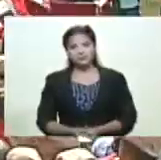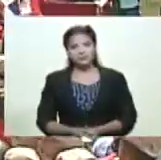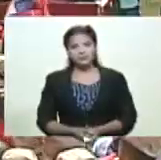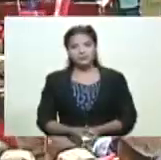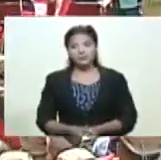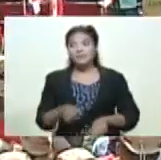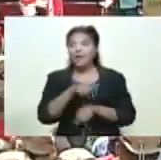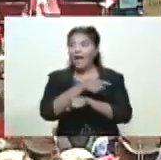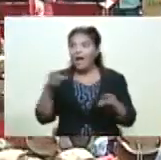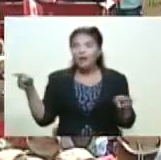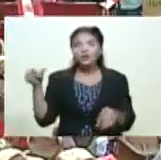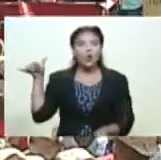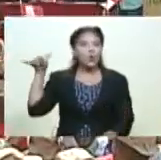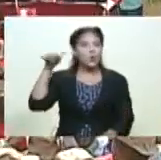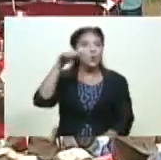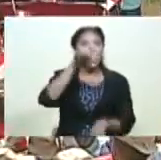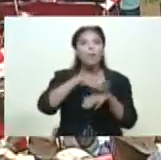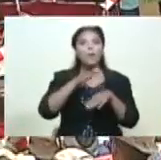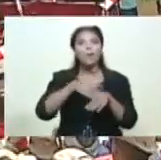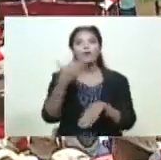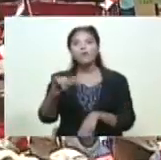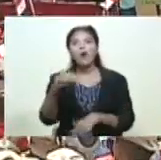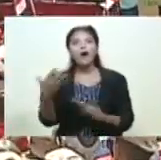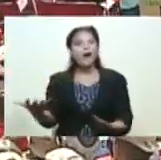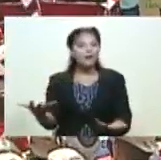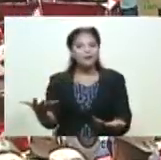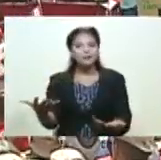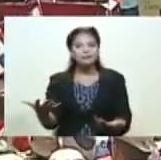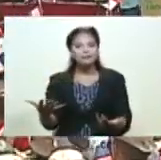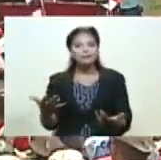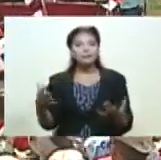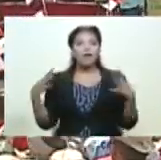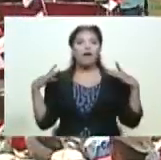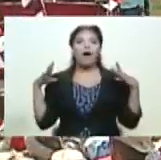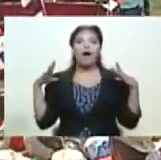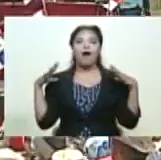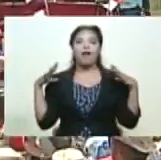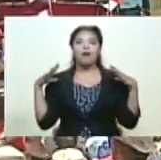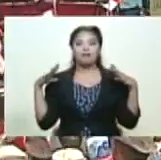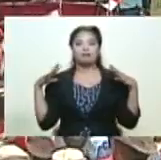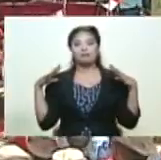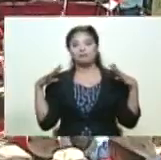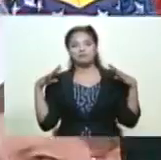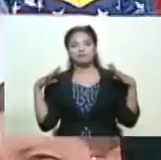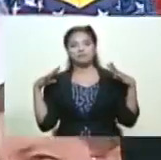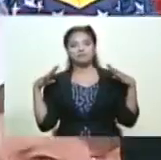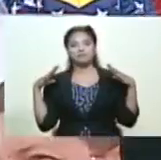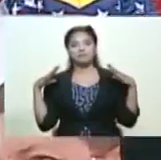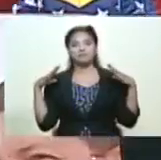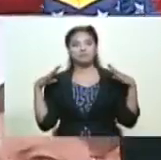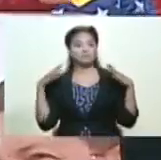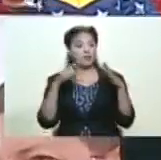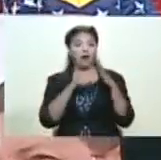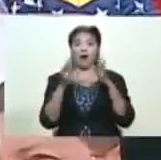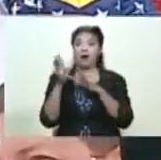Ellos vuelan porque ellos tienen alas de oro.